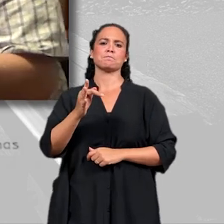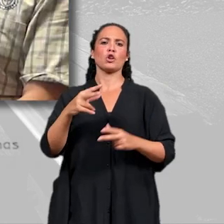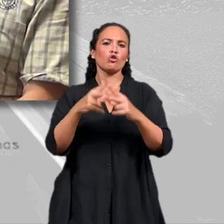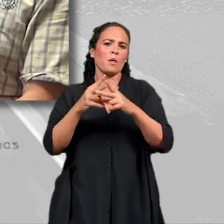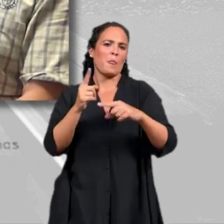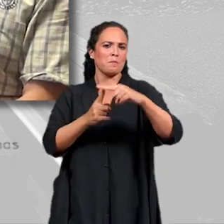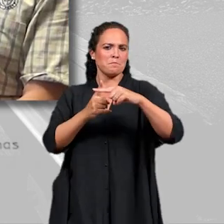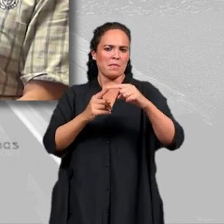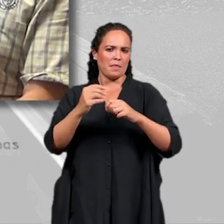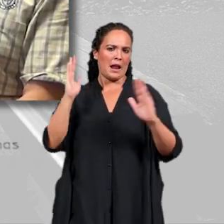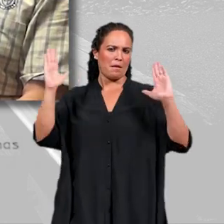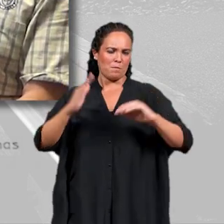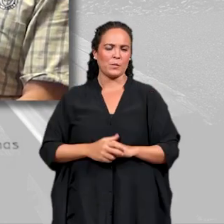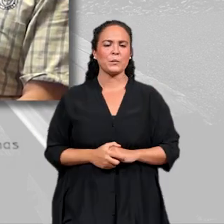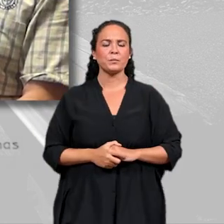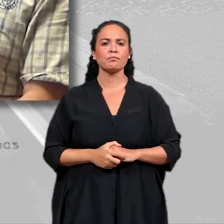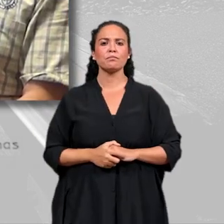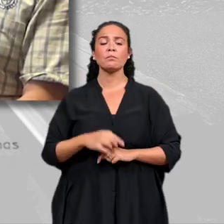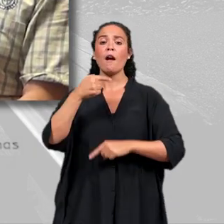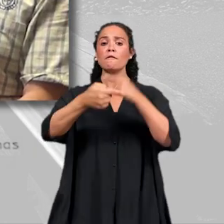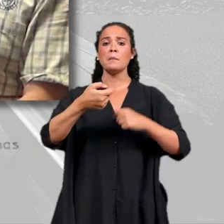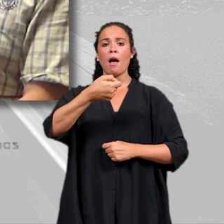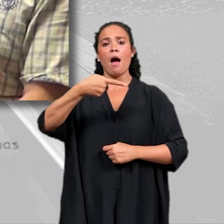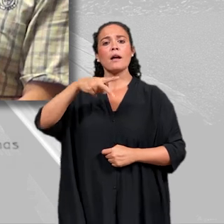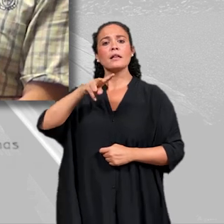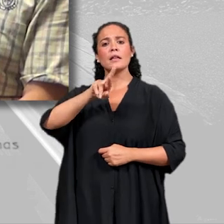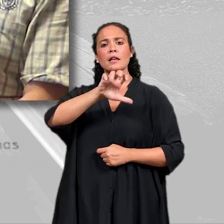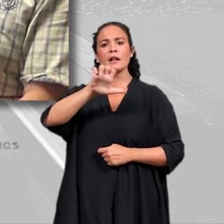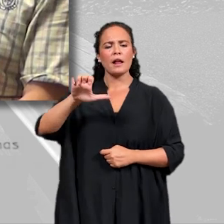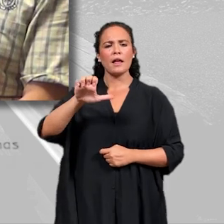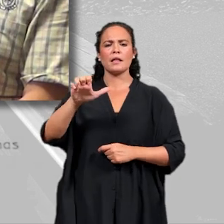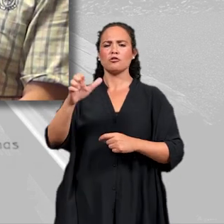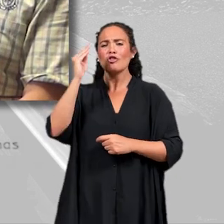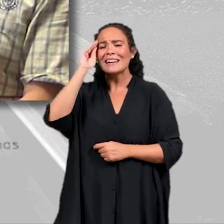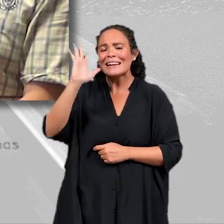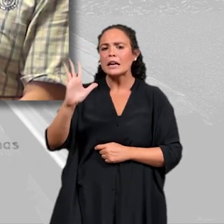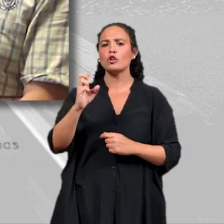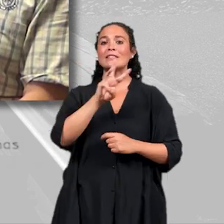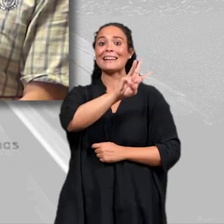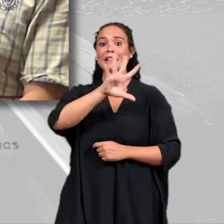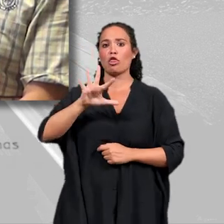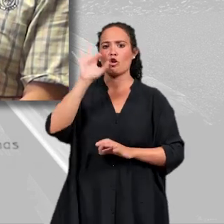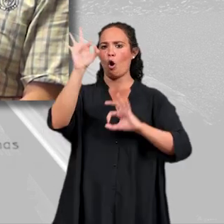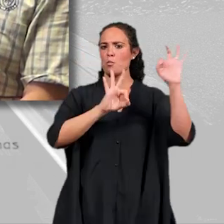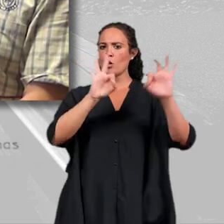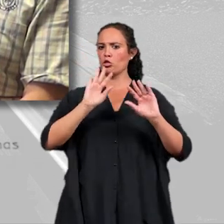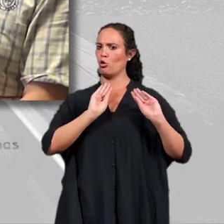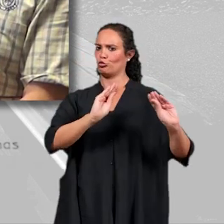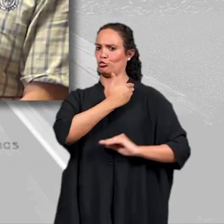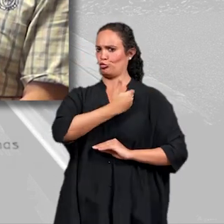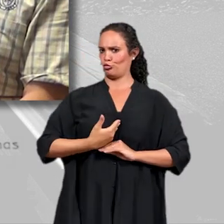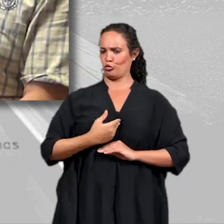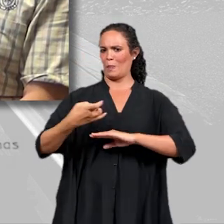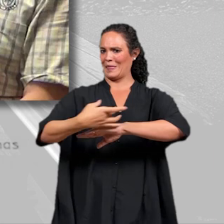época. La familia Aguirre, que yo sepa, fue en torno al 35% del capital del ferrocarril, fue la